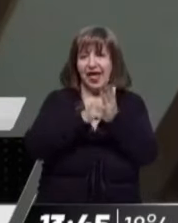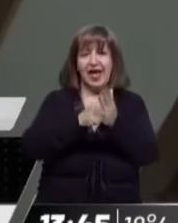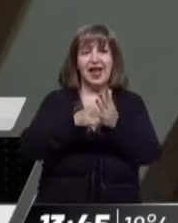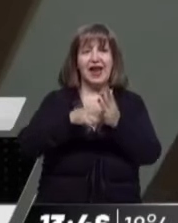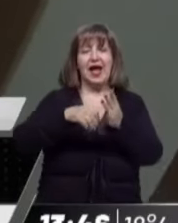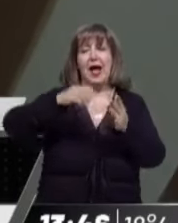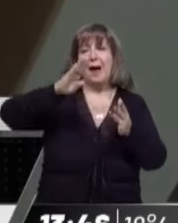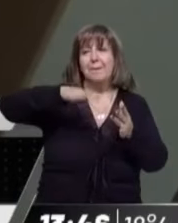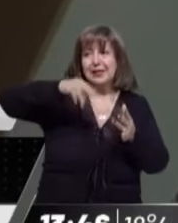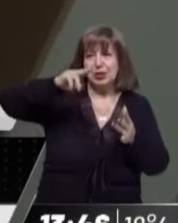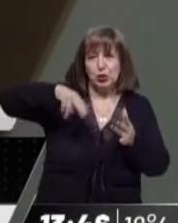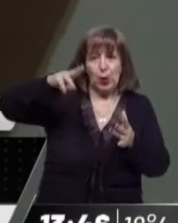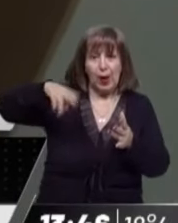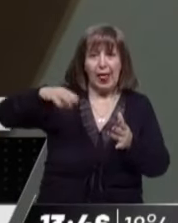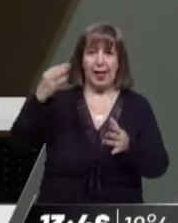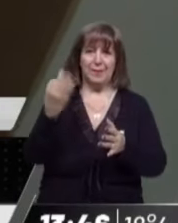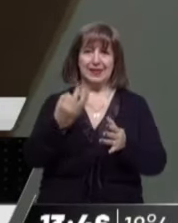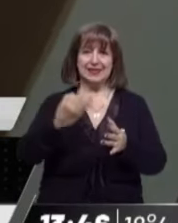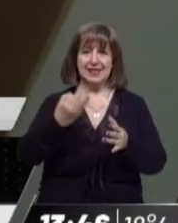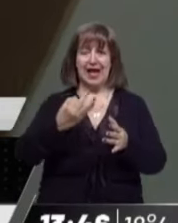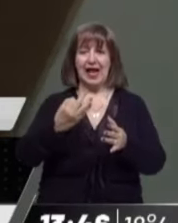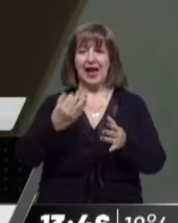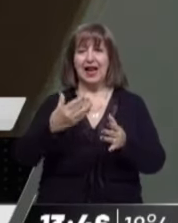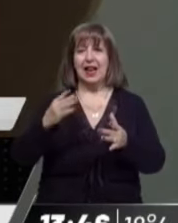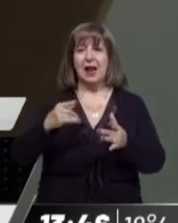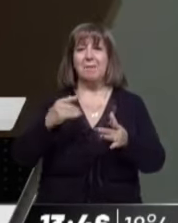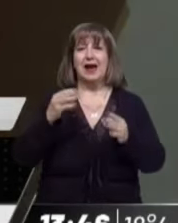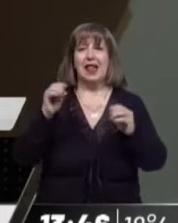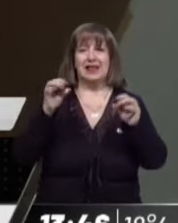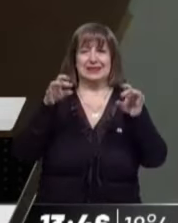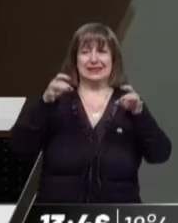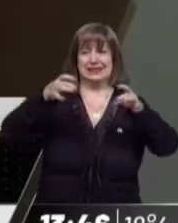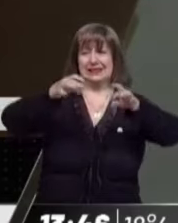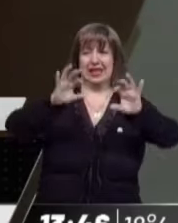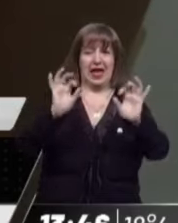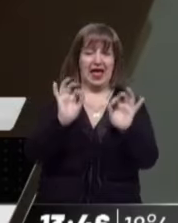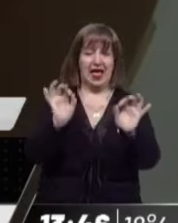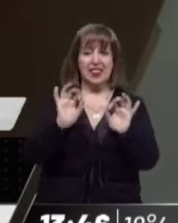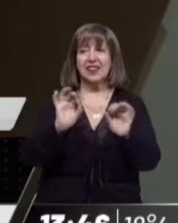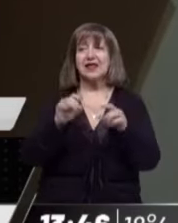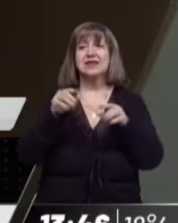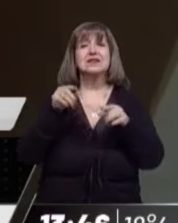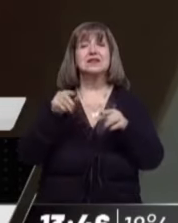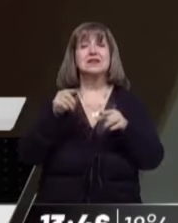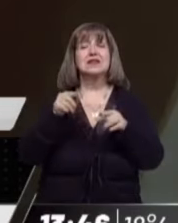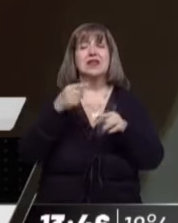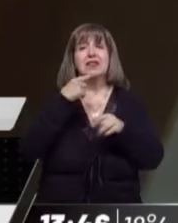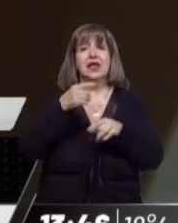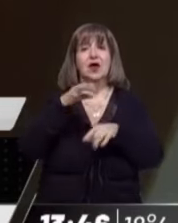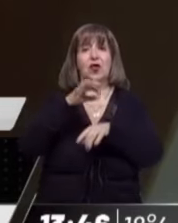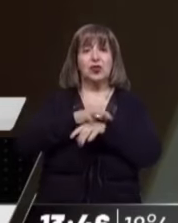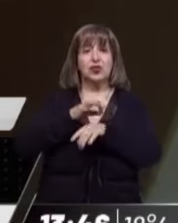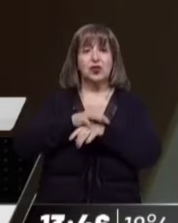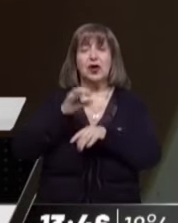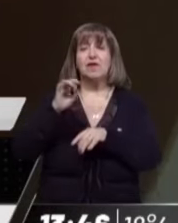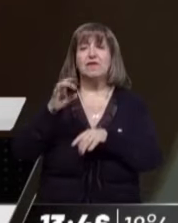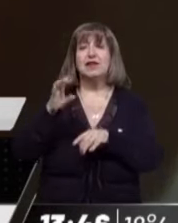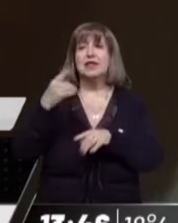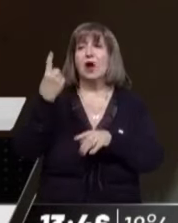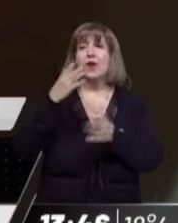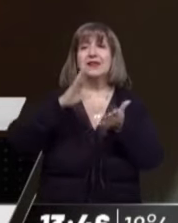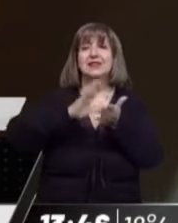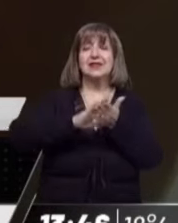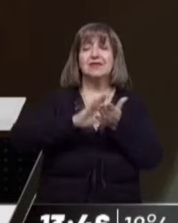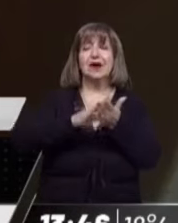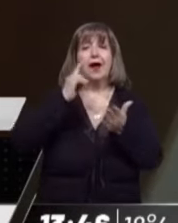una tiene una pintura especial para que no haya posibilidades de intoxicación recién decía la doctora nos falta la última certificación